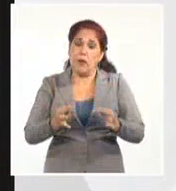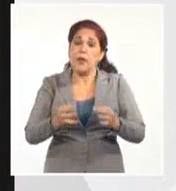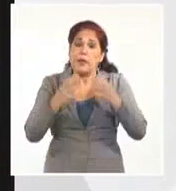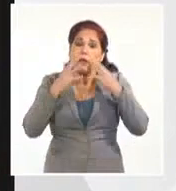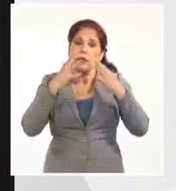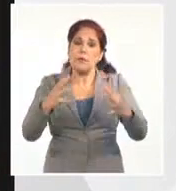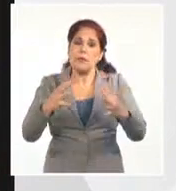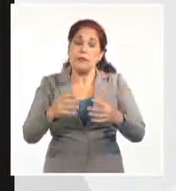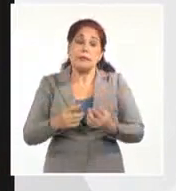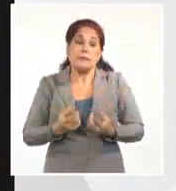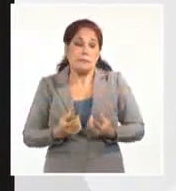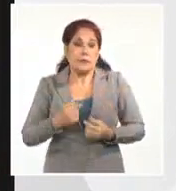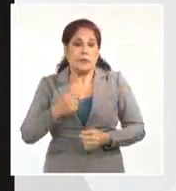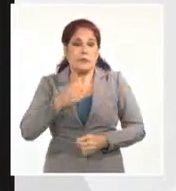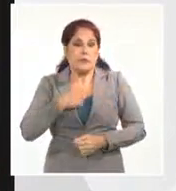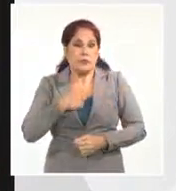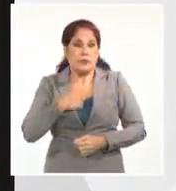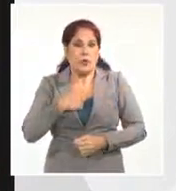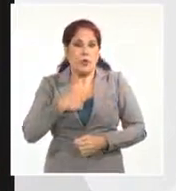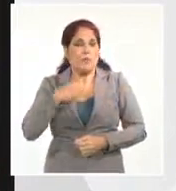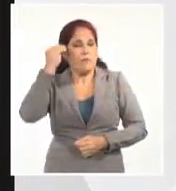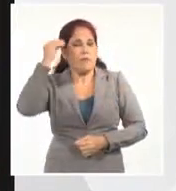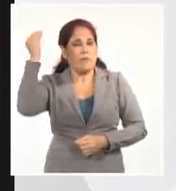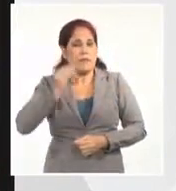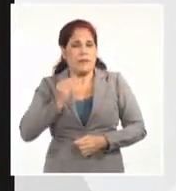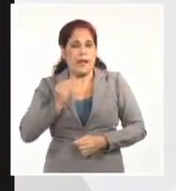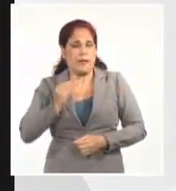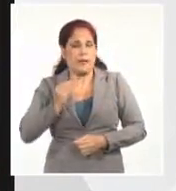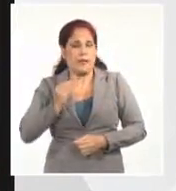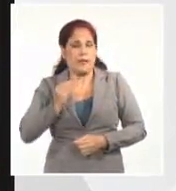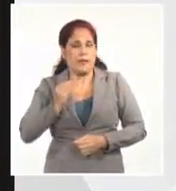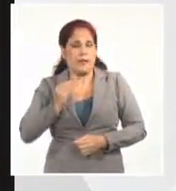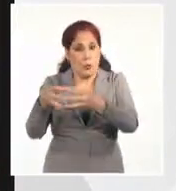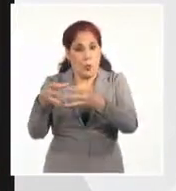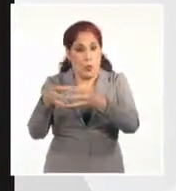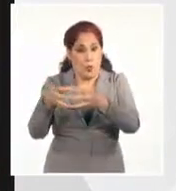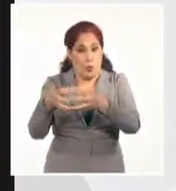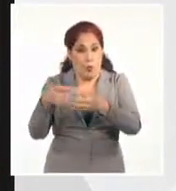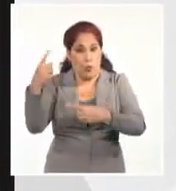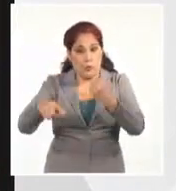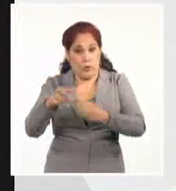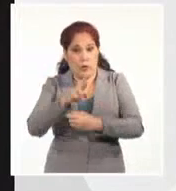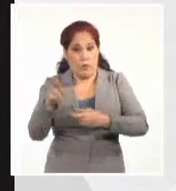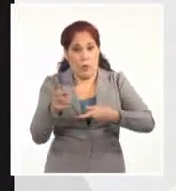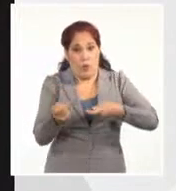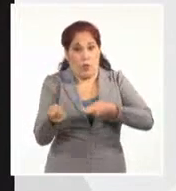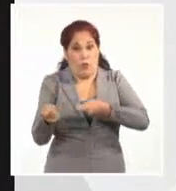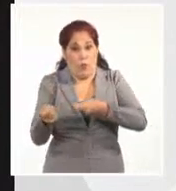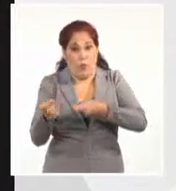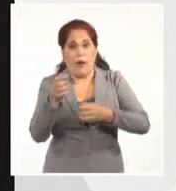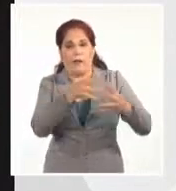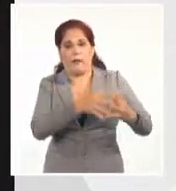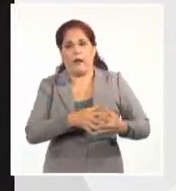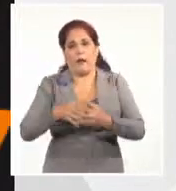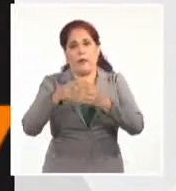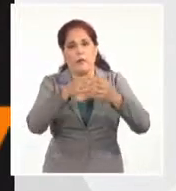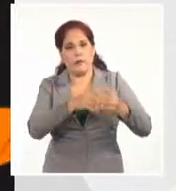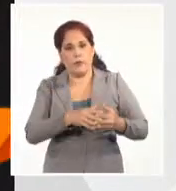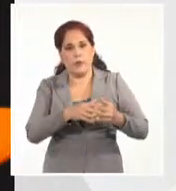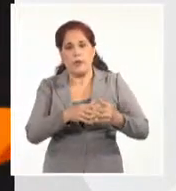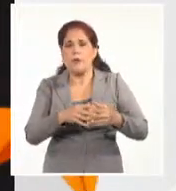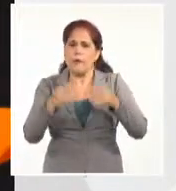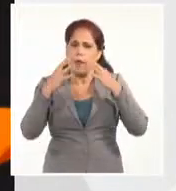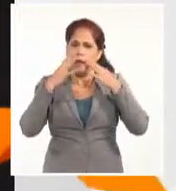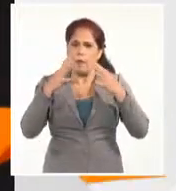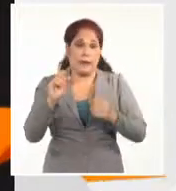Entonces, yo en este punto, más allá de que haya una campaña orquestada, creo que también es importante. Primero, creo